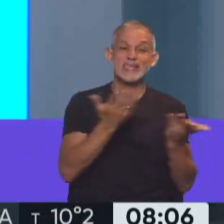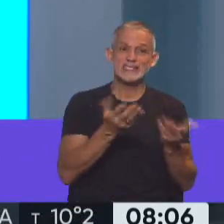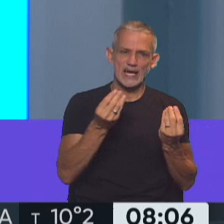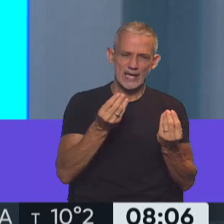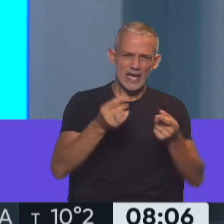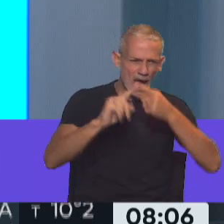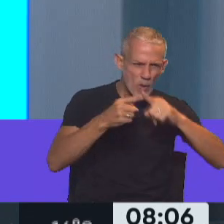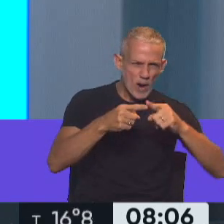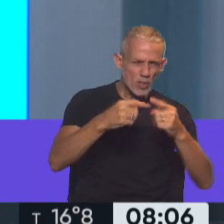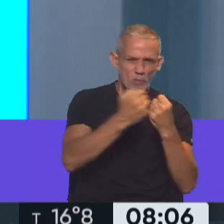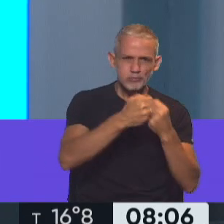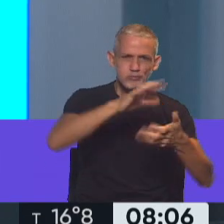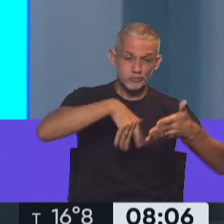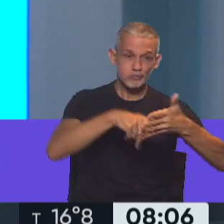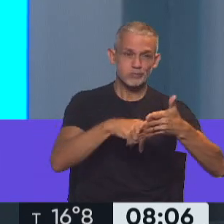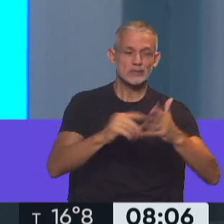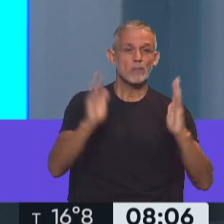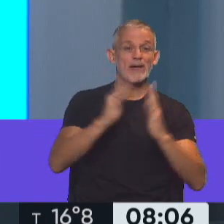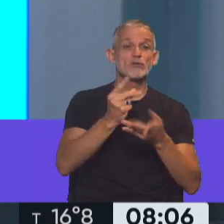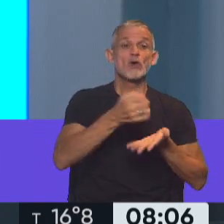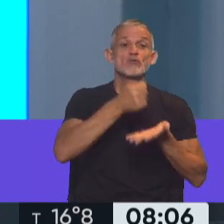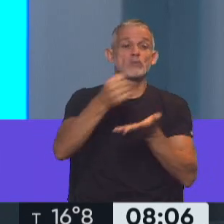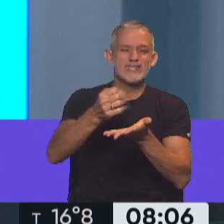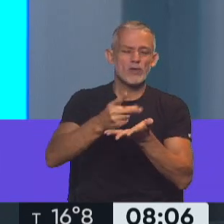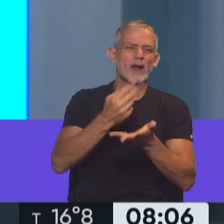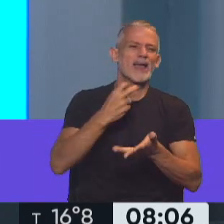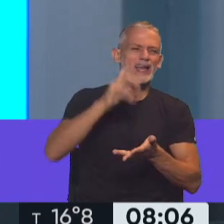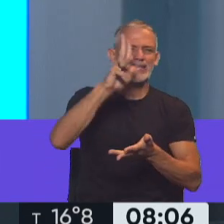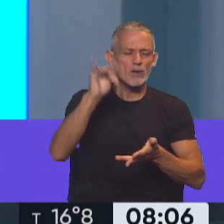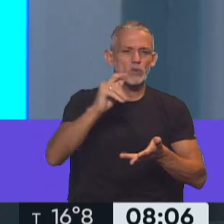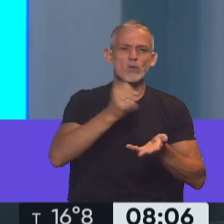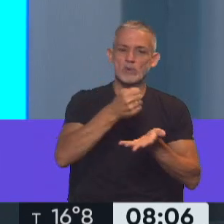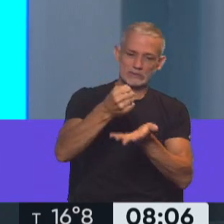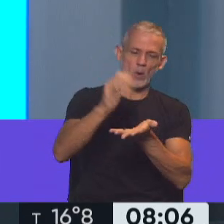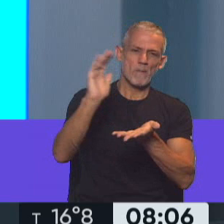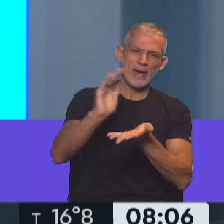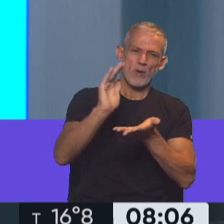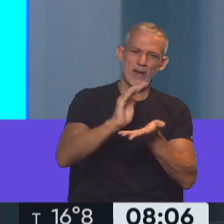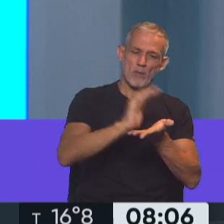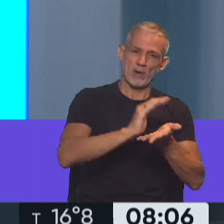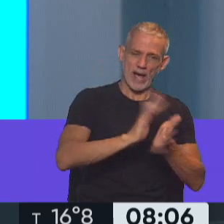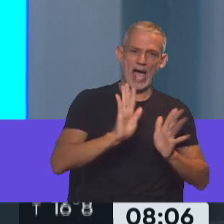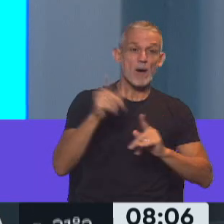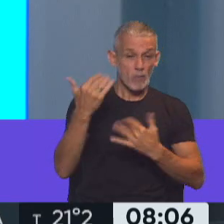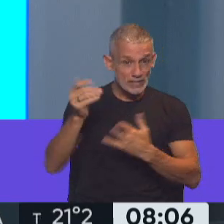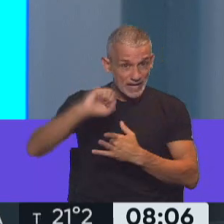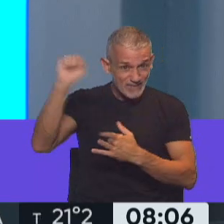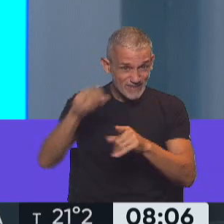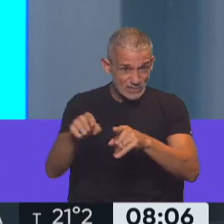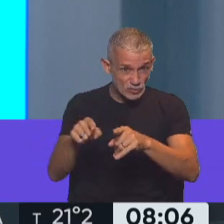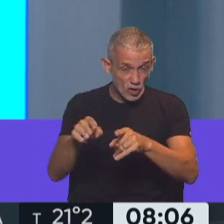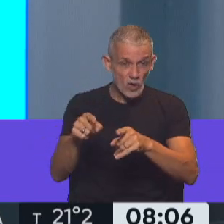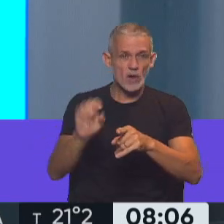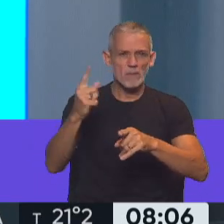parte del acuerdo con el fondo se van a ir reduciendo los subsidios a la energía. Eso puede generar una aceleración de la inflación en una primera